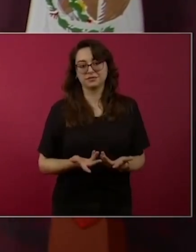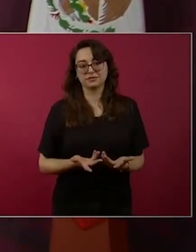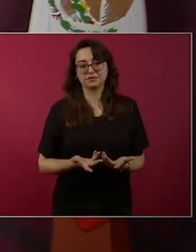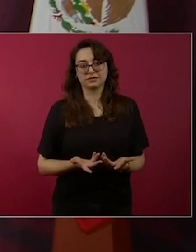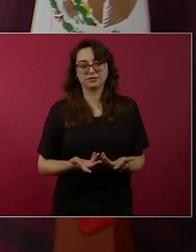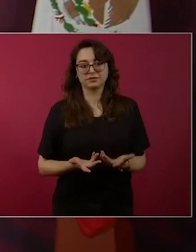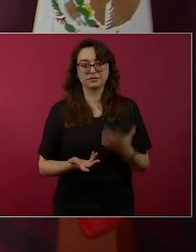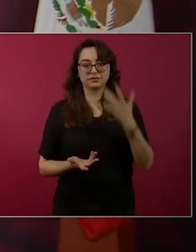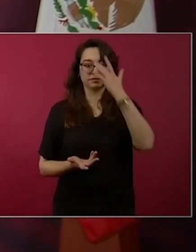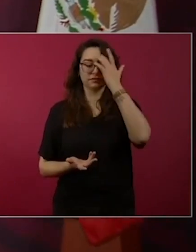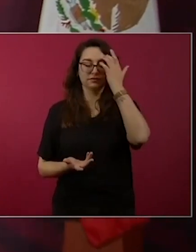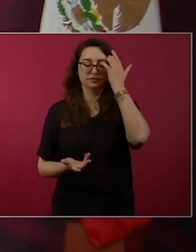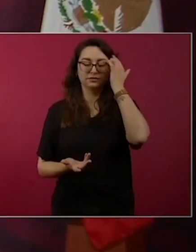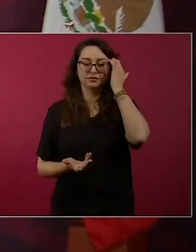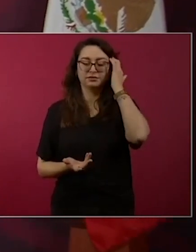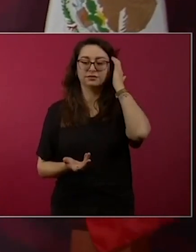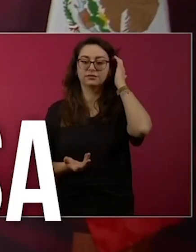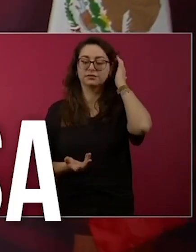de manera